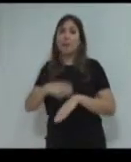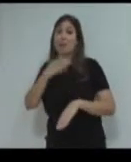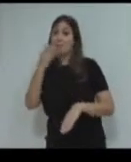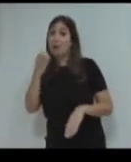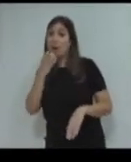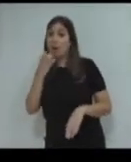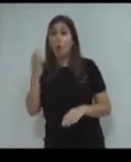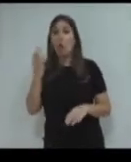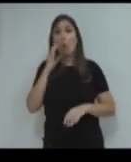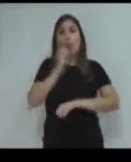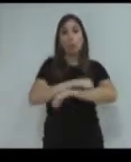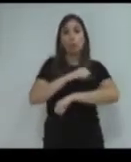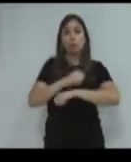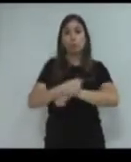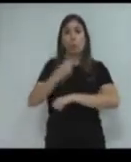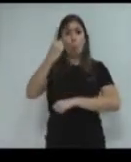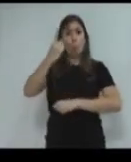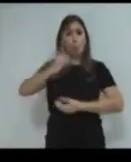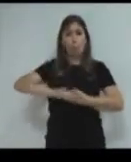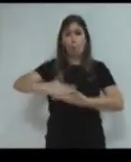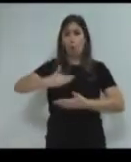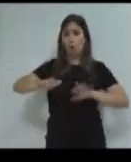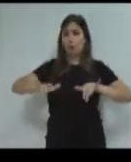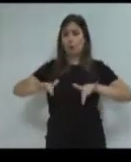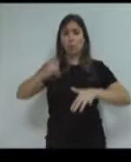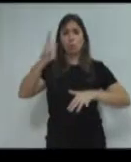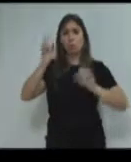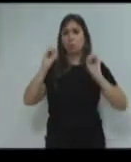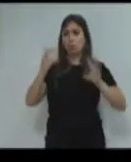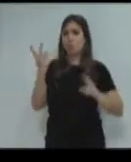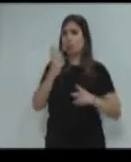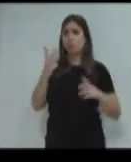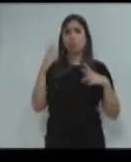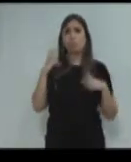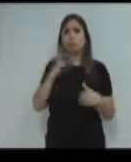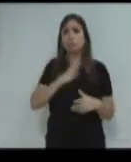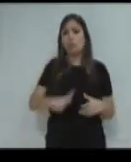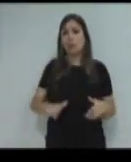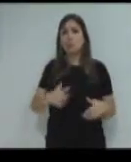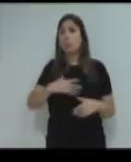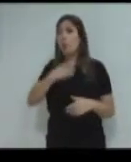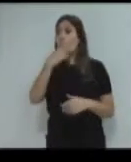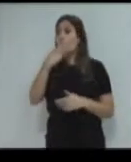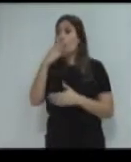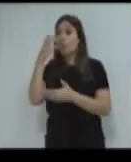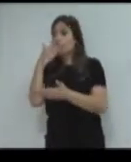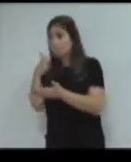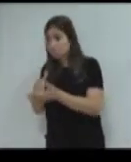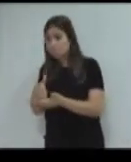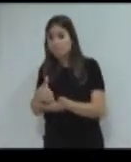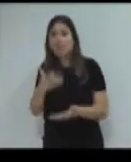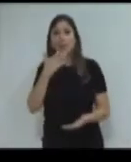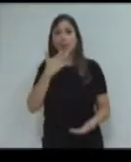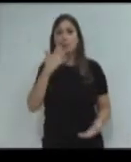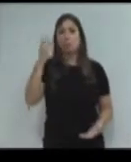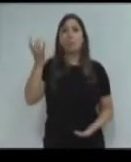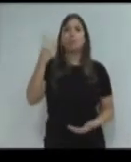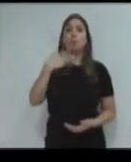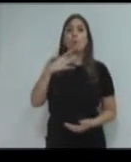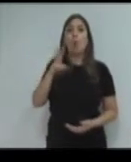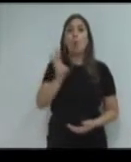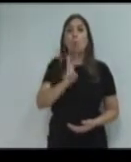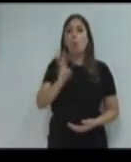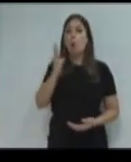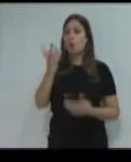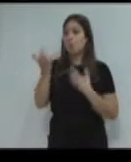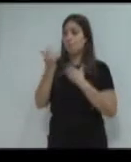en Windows, en el mismo ordenador, para poder leer documentos. Porque alguien le envía un documento en Word y se lo